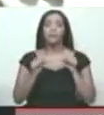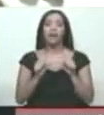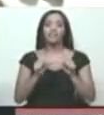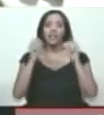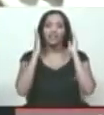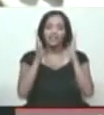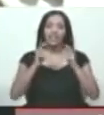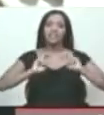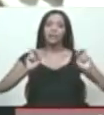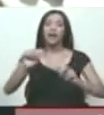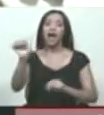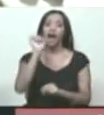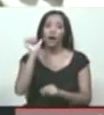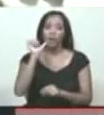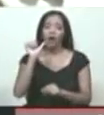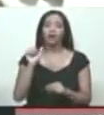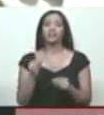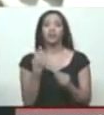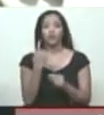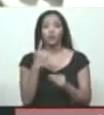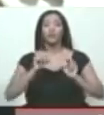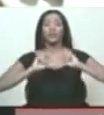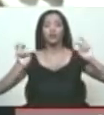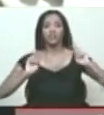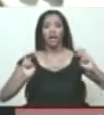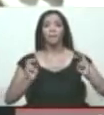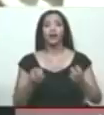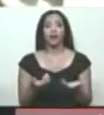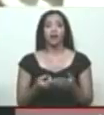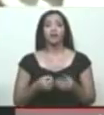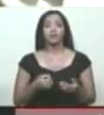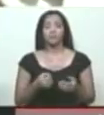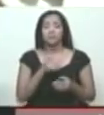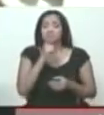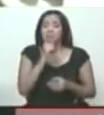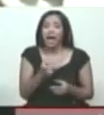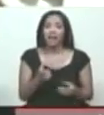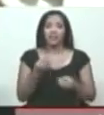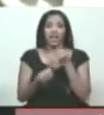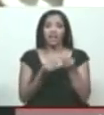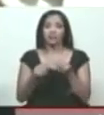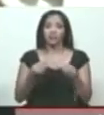atendiendo el tema de agua, que es uno de los temas graves que ocasiona este ataque